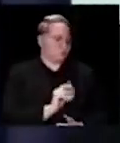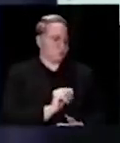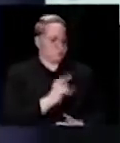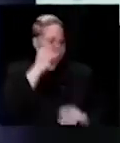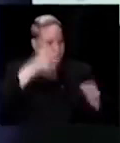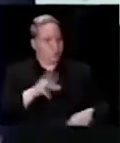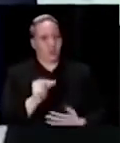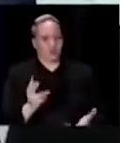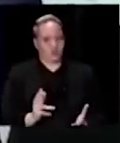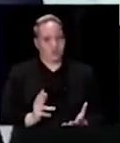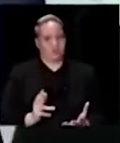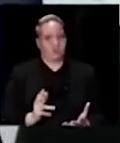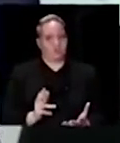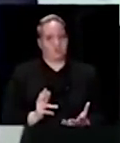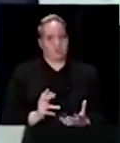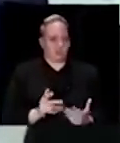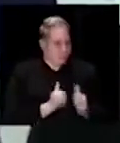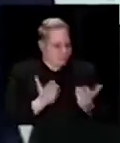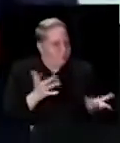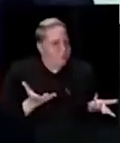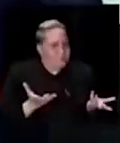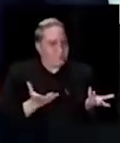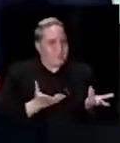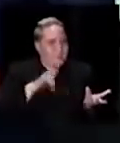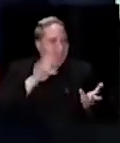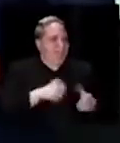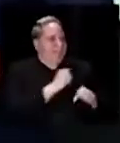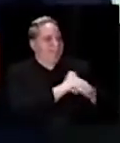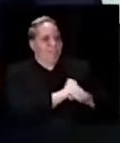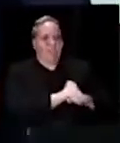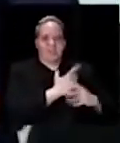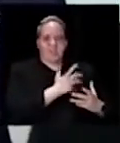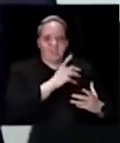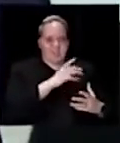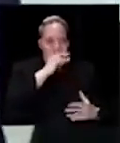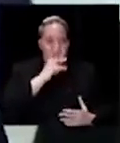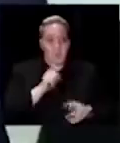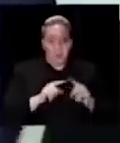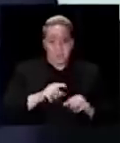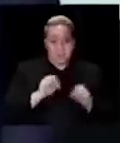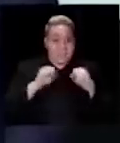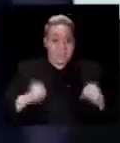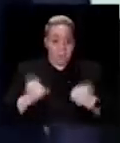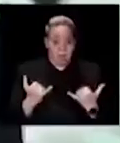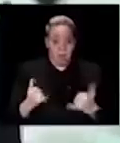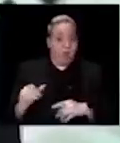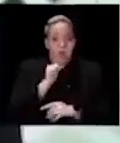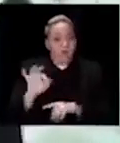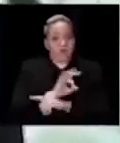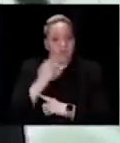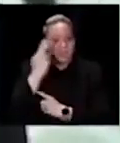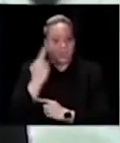que no. ¿Cómo que no ven? Hay que ver Karate Kid. Es una joya cinematográfica que te enseña la disciplina del